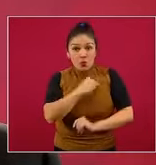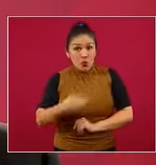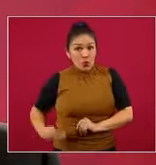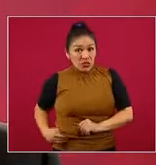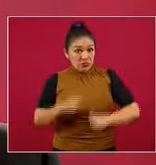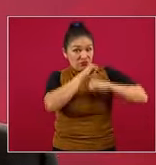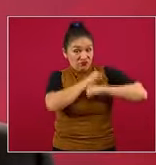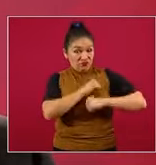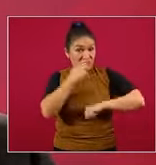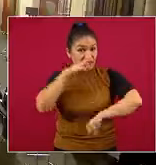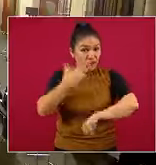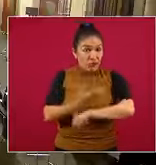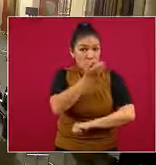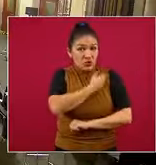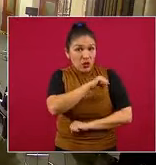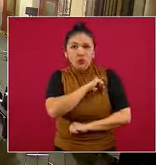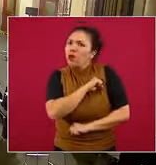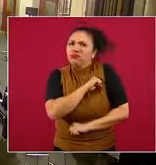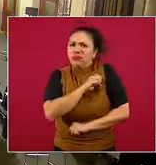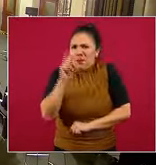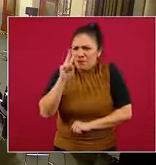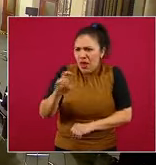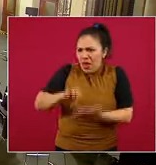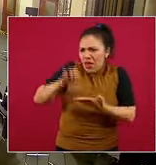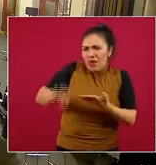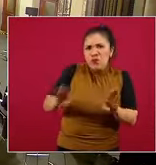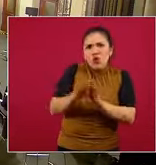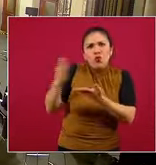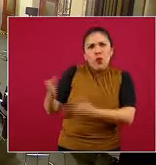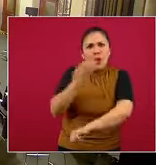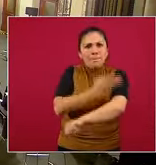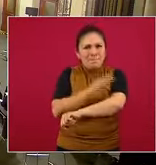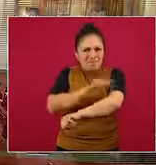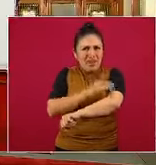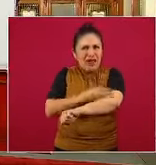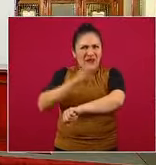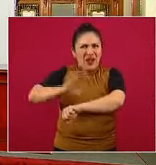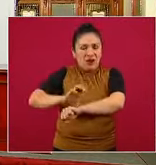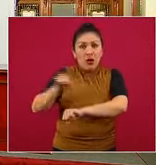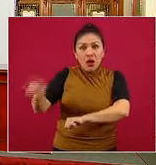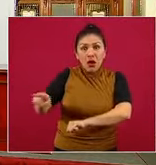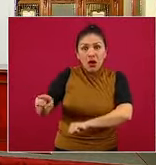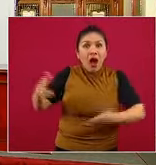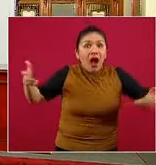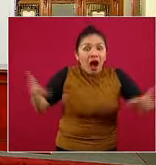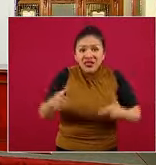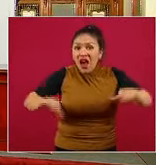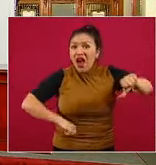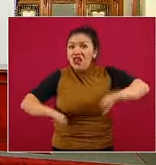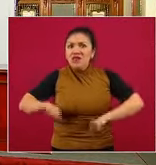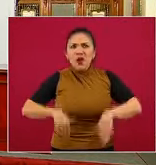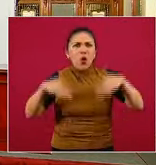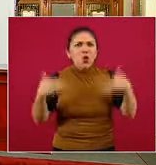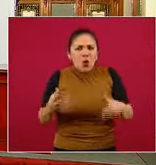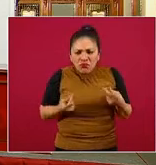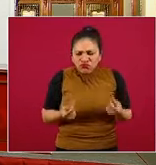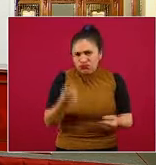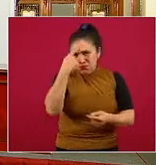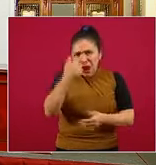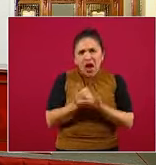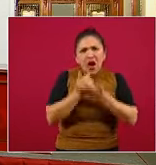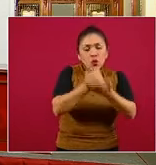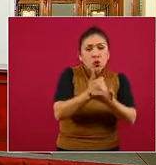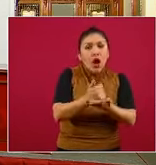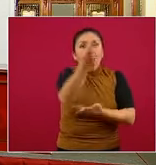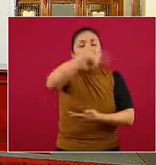autoridades sanitarias, pero tenemos ejemplos muy virtuosos, como el que acabamos de escuchar, de una gran actividad que auxilia a las